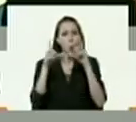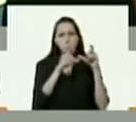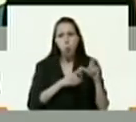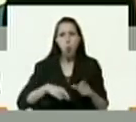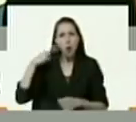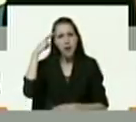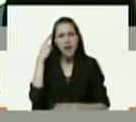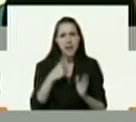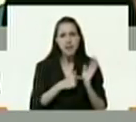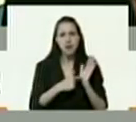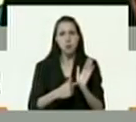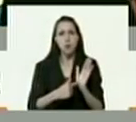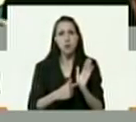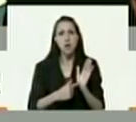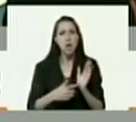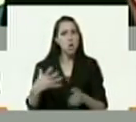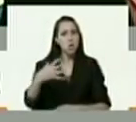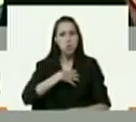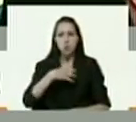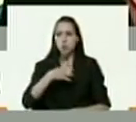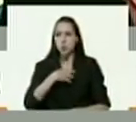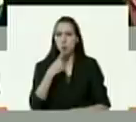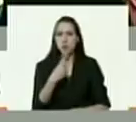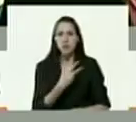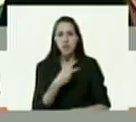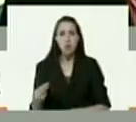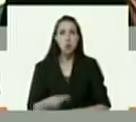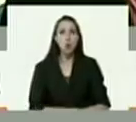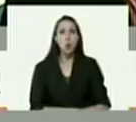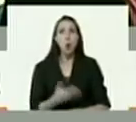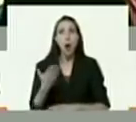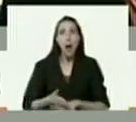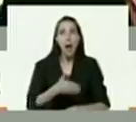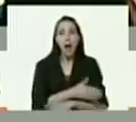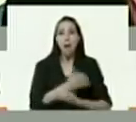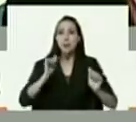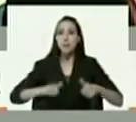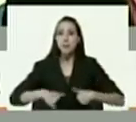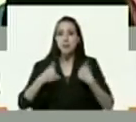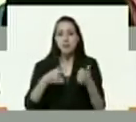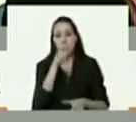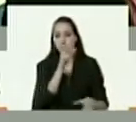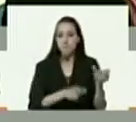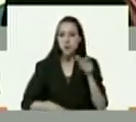concreta, que no pudo ni siquiera negarla, porque al principio empezaron algunos voceros a decir, es